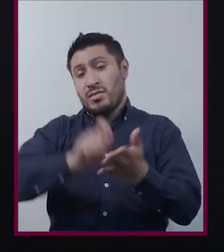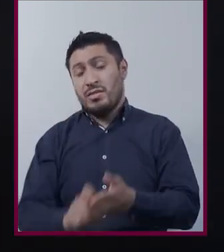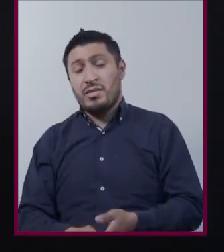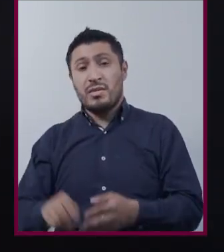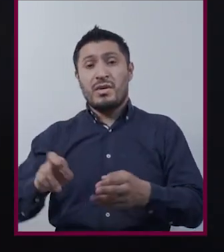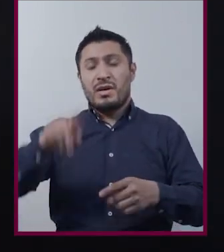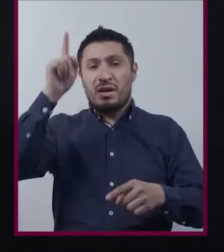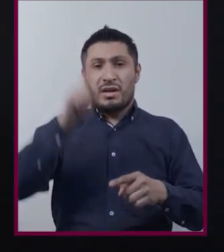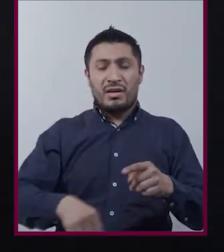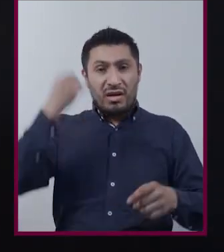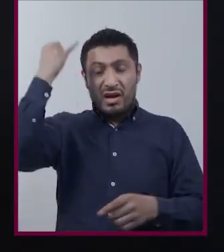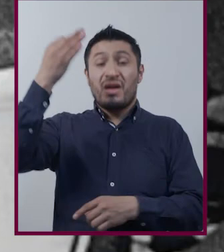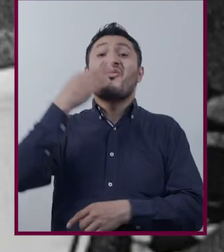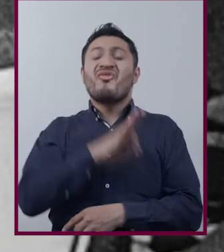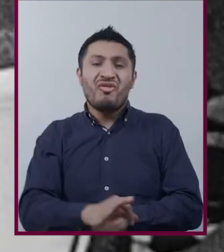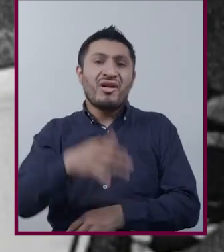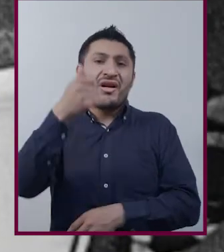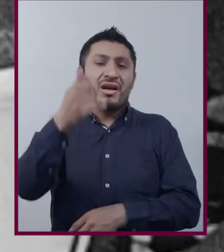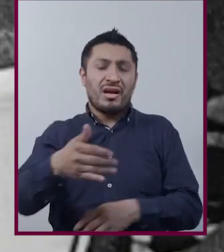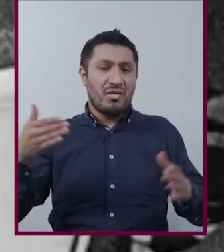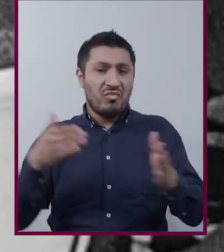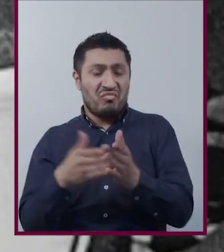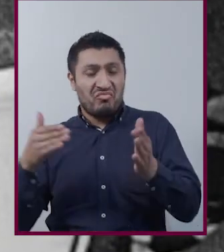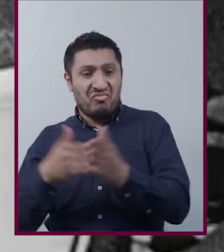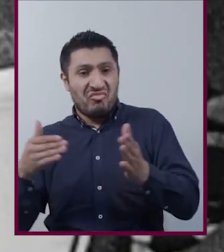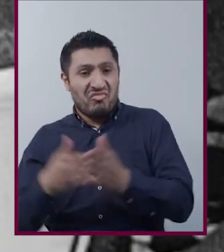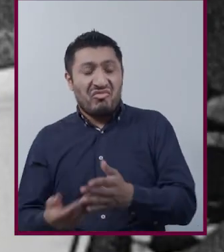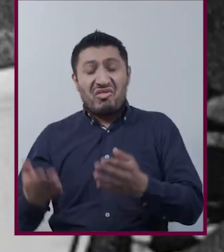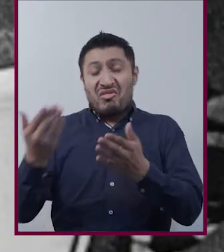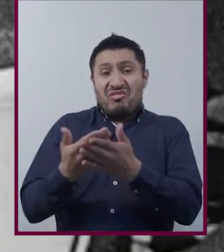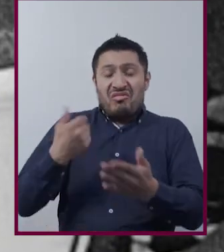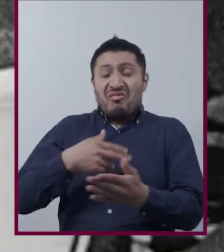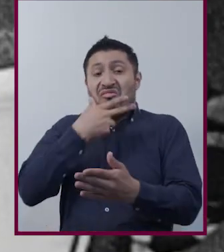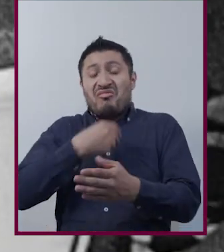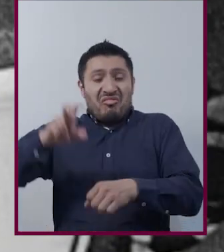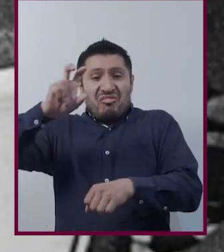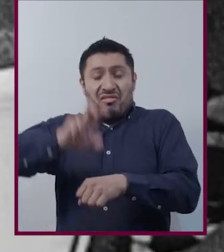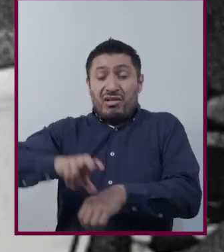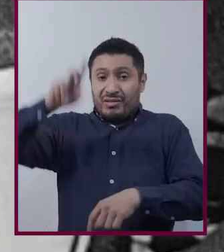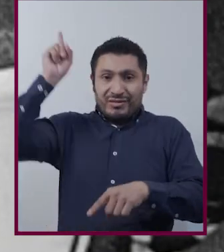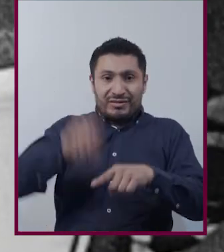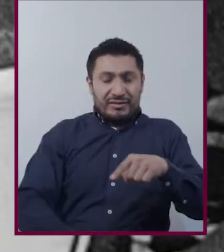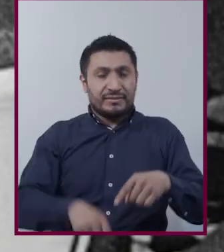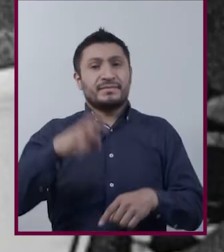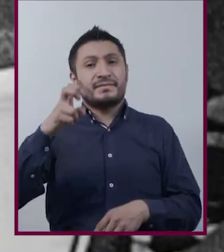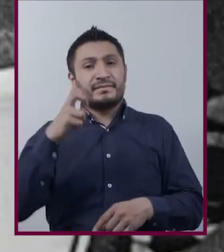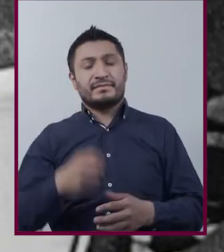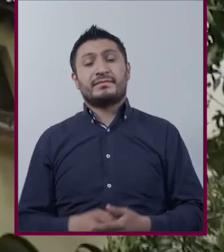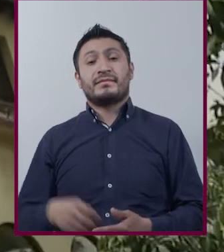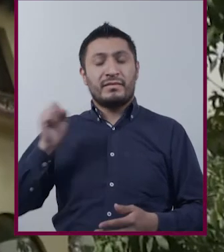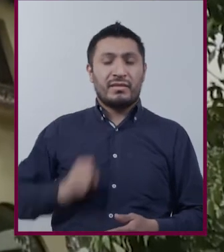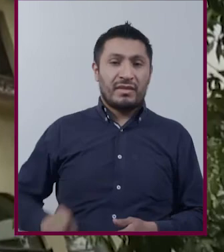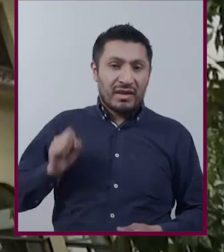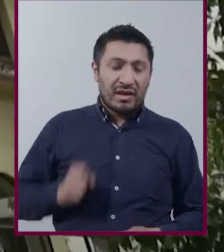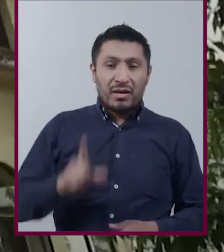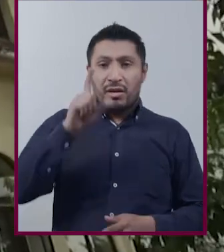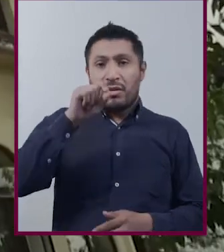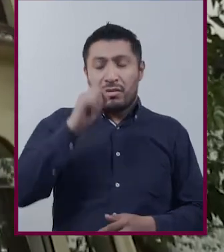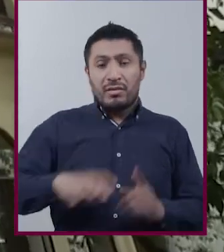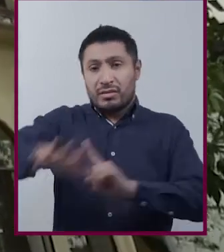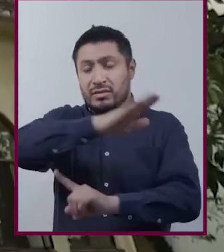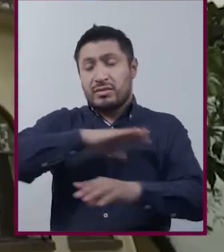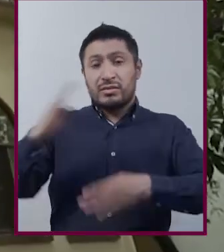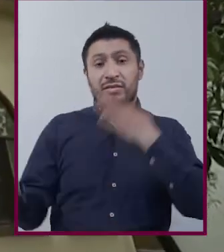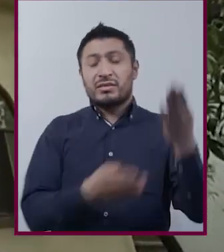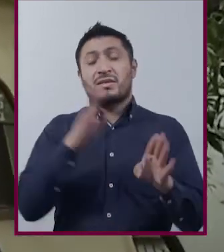rompió estereotipos, los cánones y los límites establecidos socialmente para las mujeres en el naciente siglo XX. En el ámbito de la